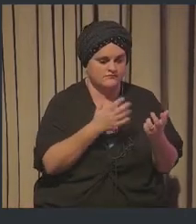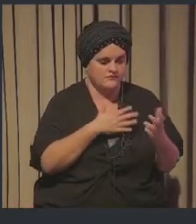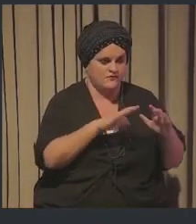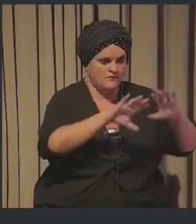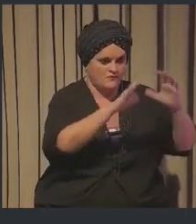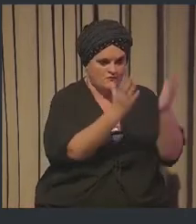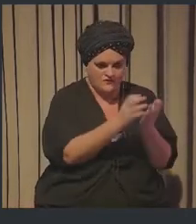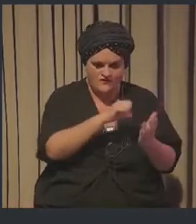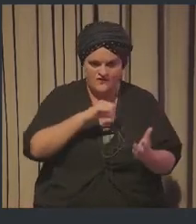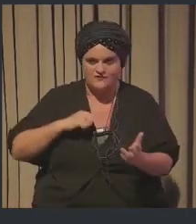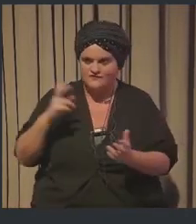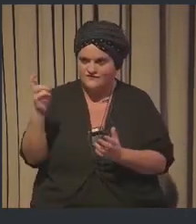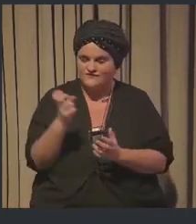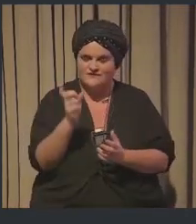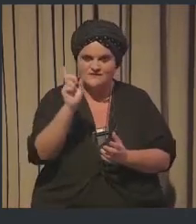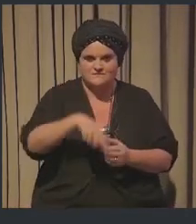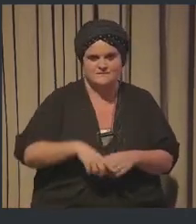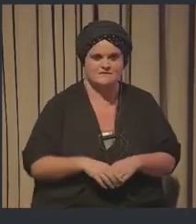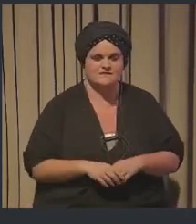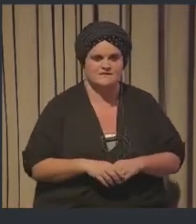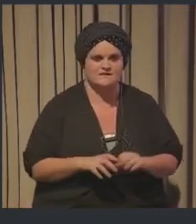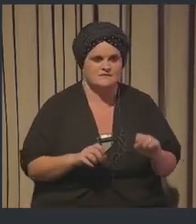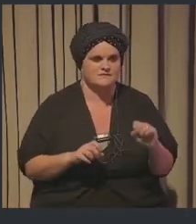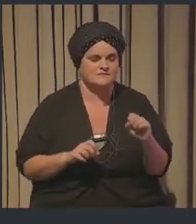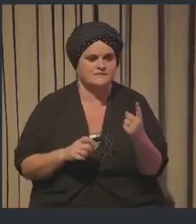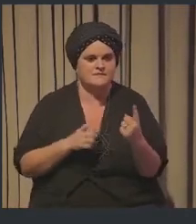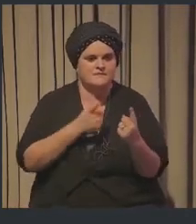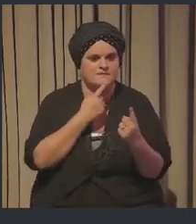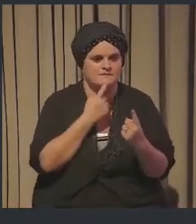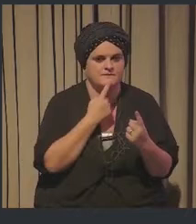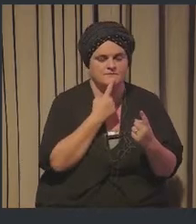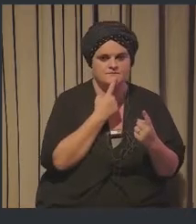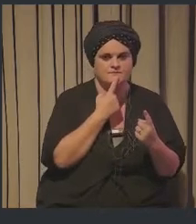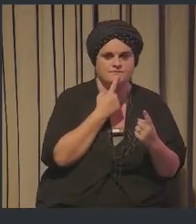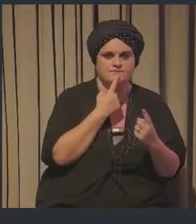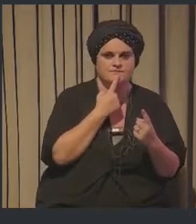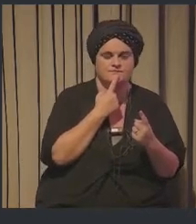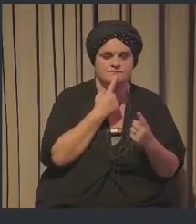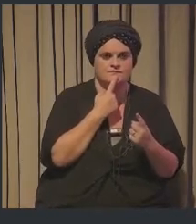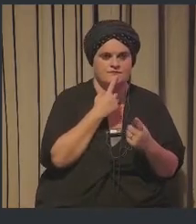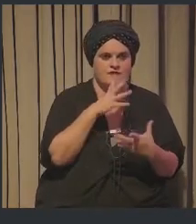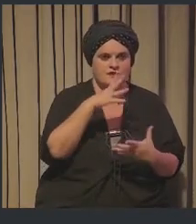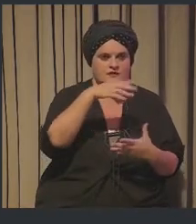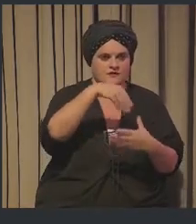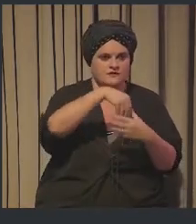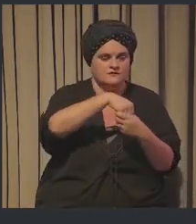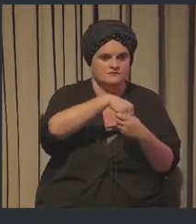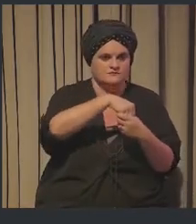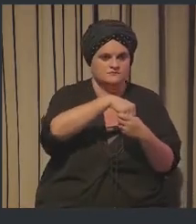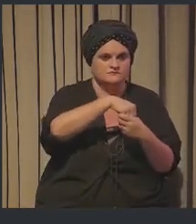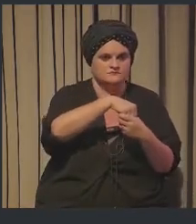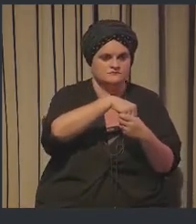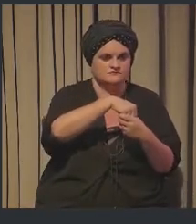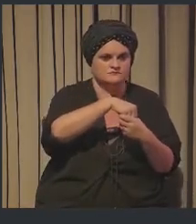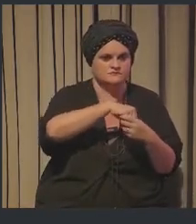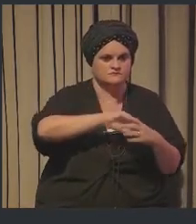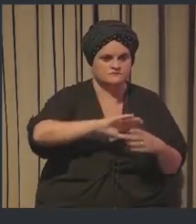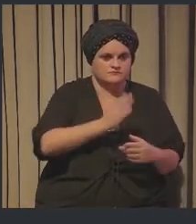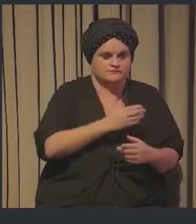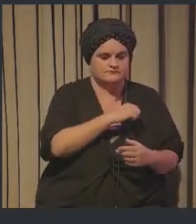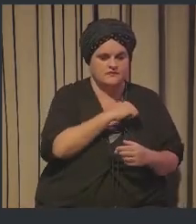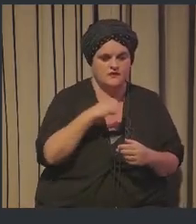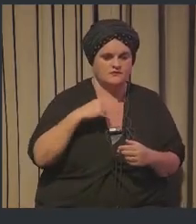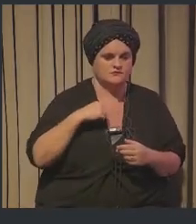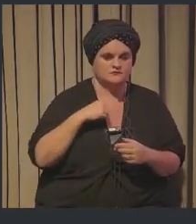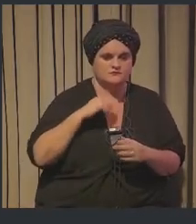nosotros mismos. El primero lo llamamos inbound, algo que tiene un impacto sobre nosotros